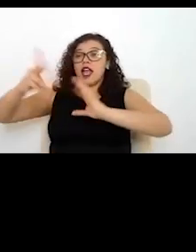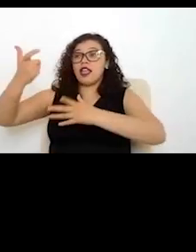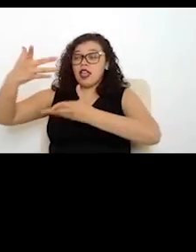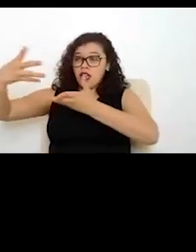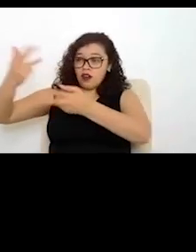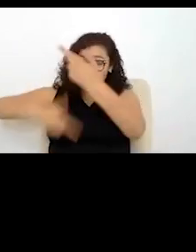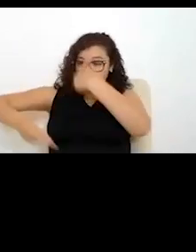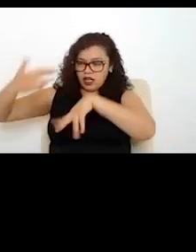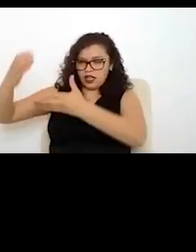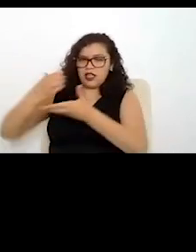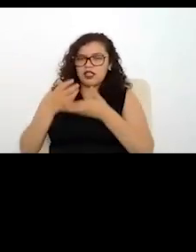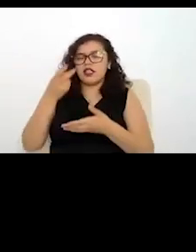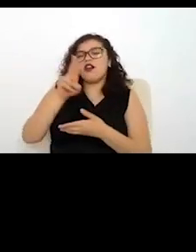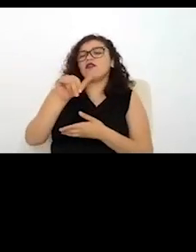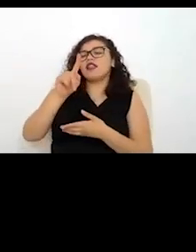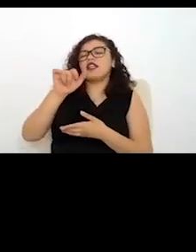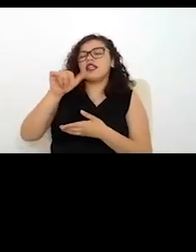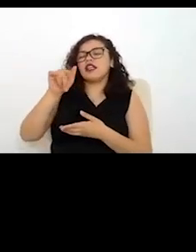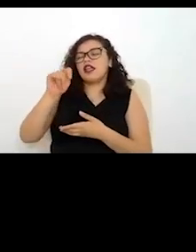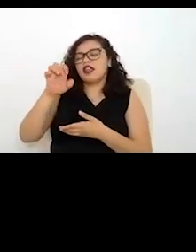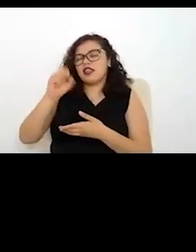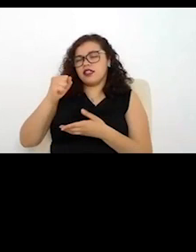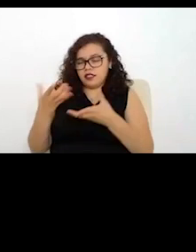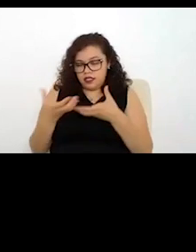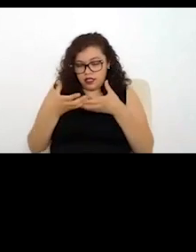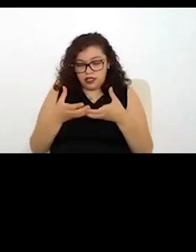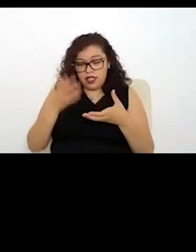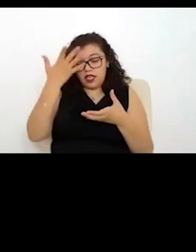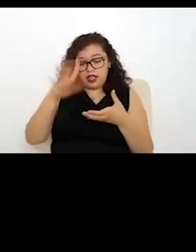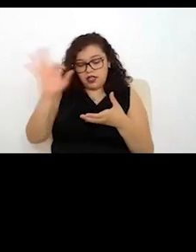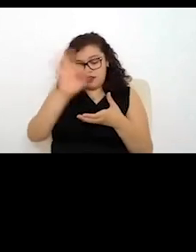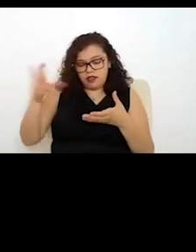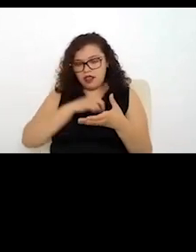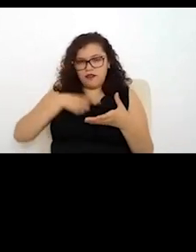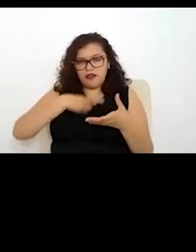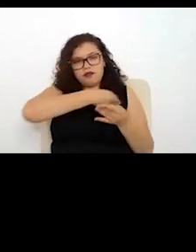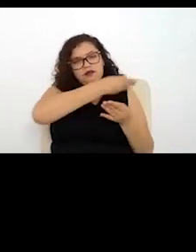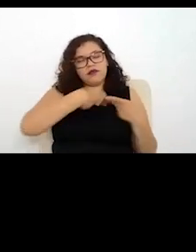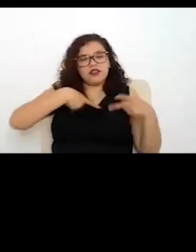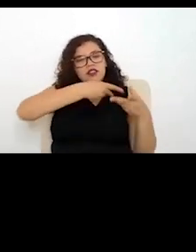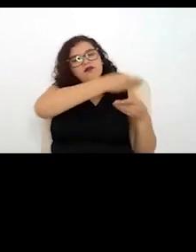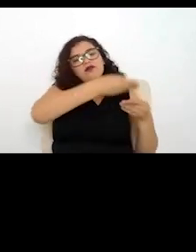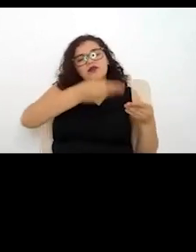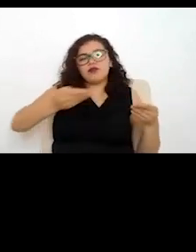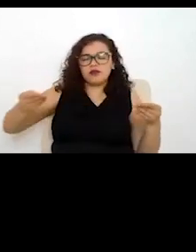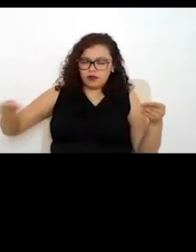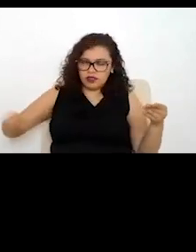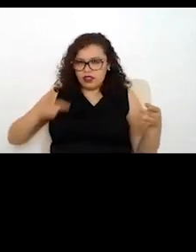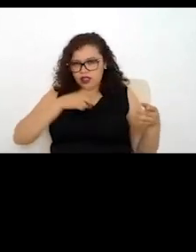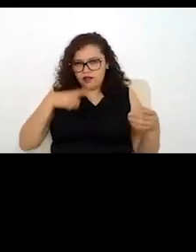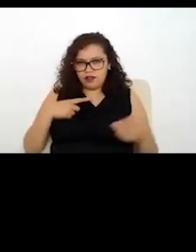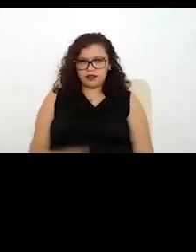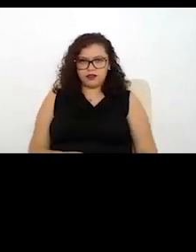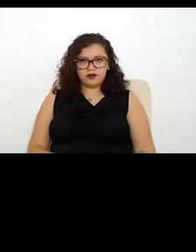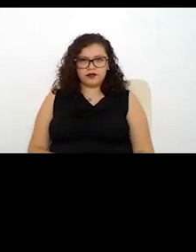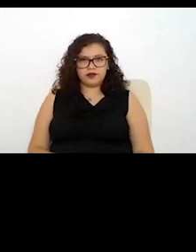las utilidades, y estas utilidades, el 10% de las utilidades se tienen que repartir entre los trabajadores, y justamente